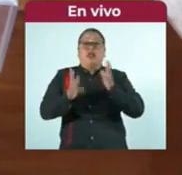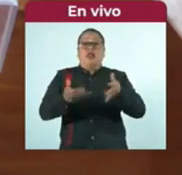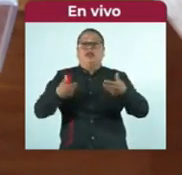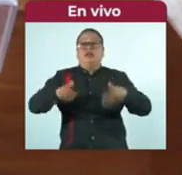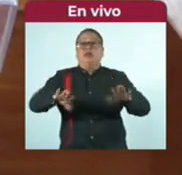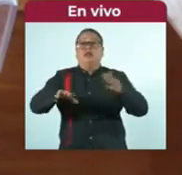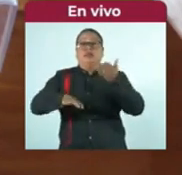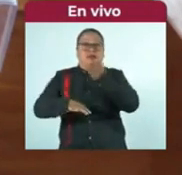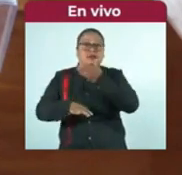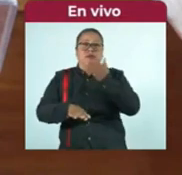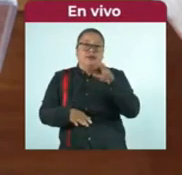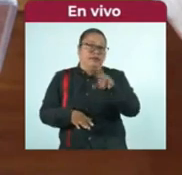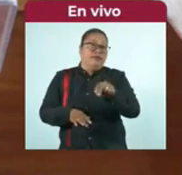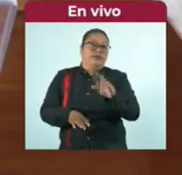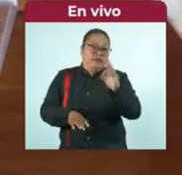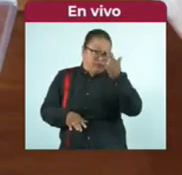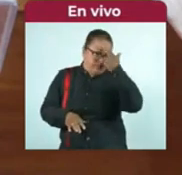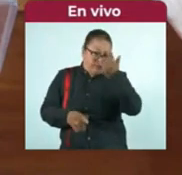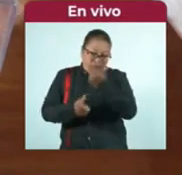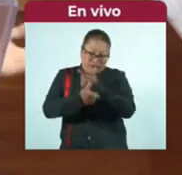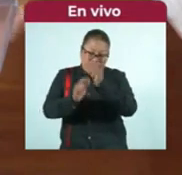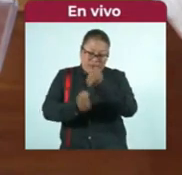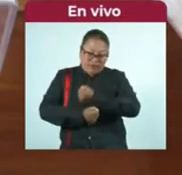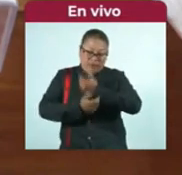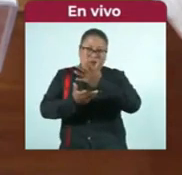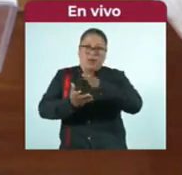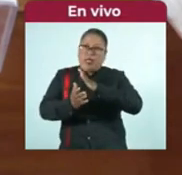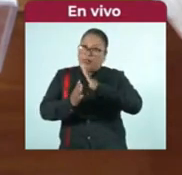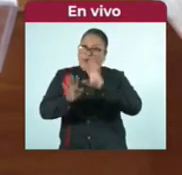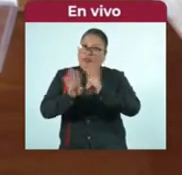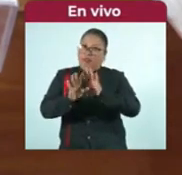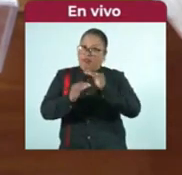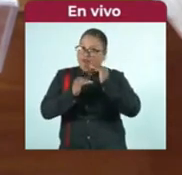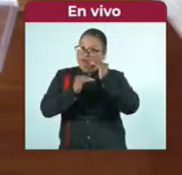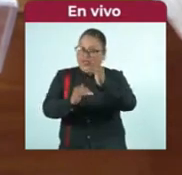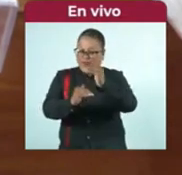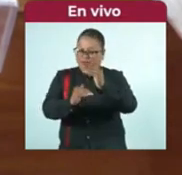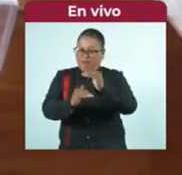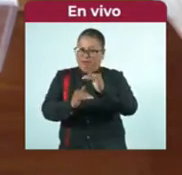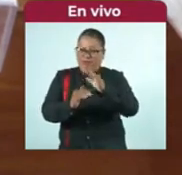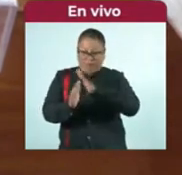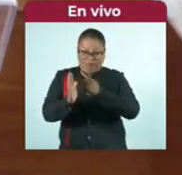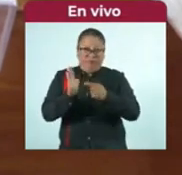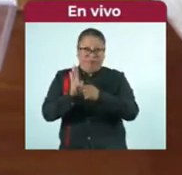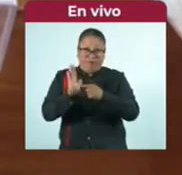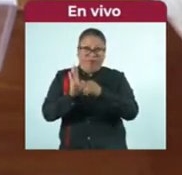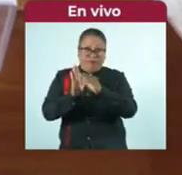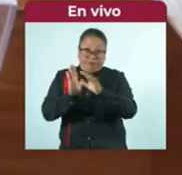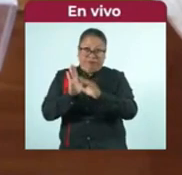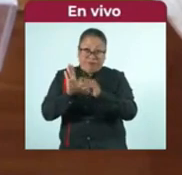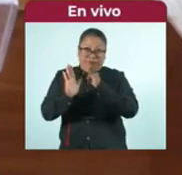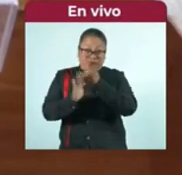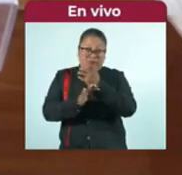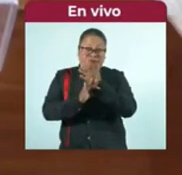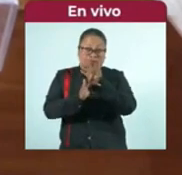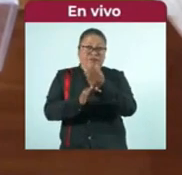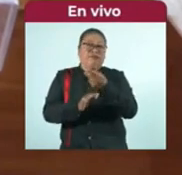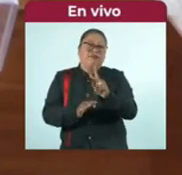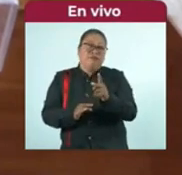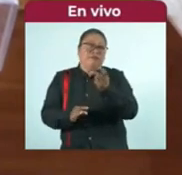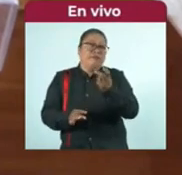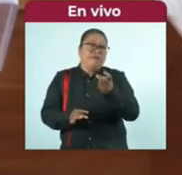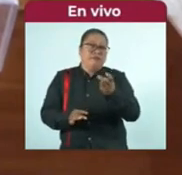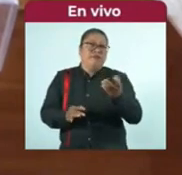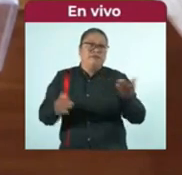que también la libertad de expresión tiene límites y eso es constitucional. Sin embargo, se considera